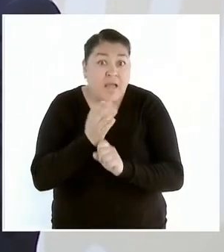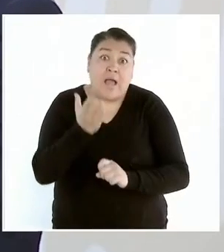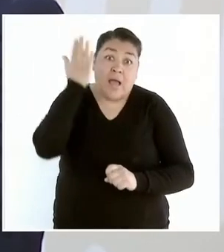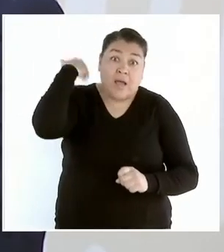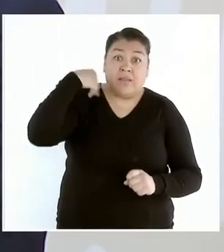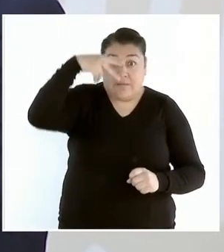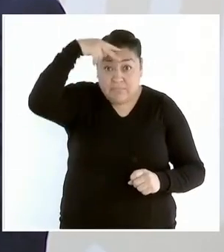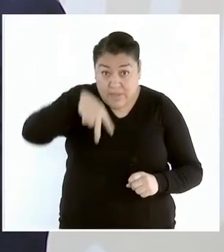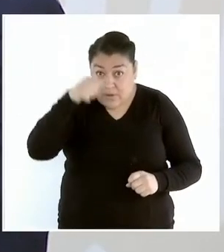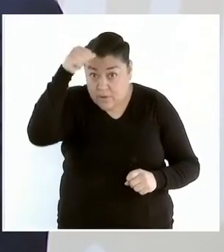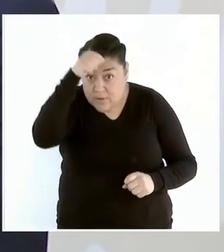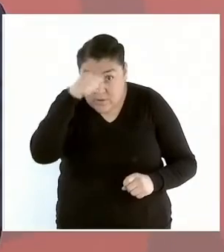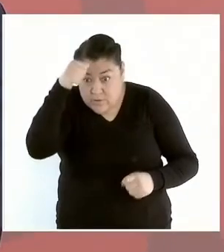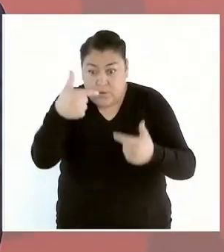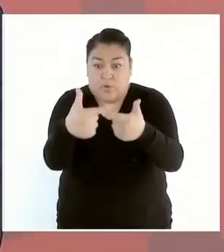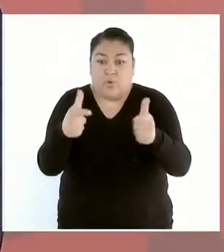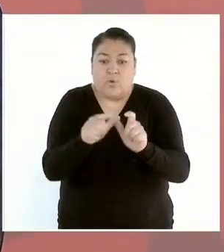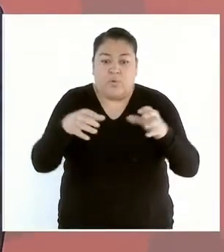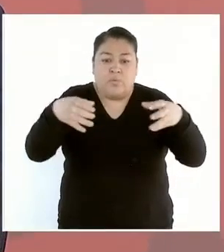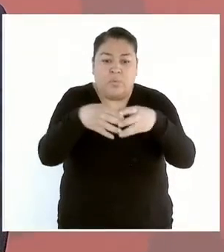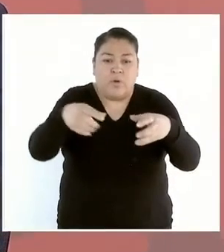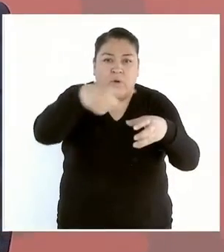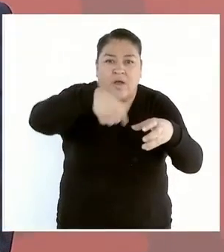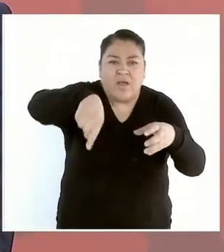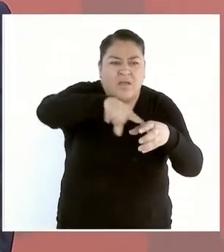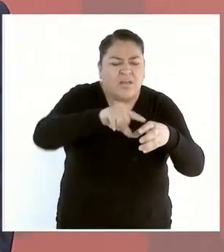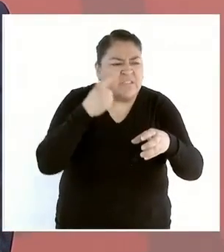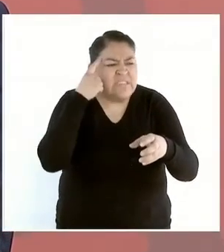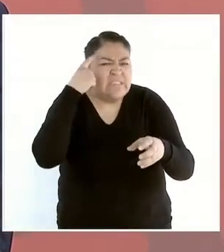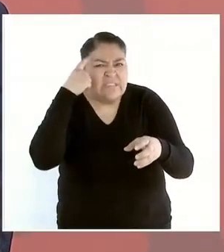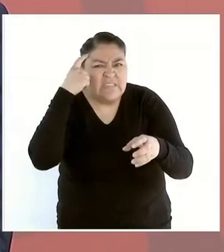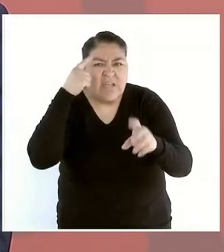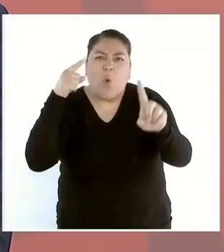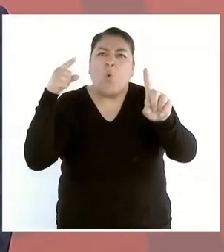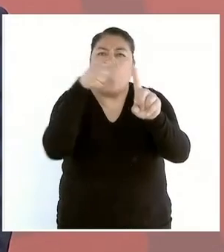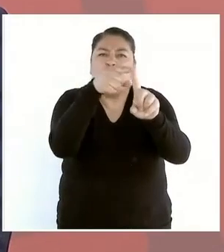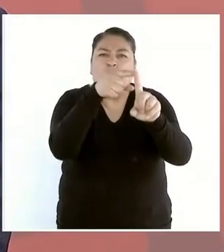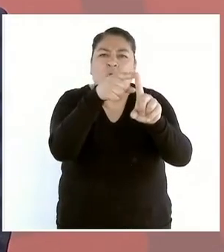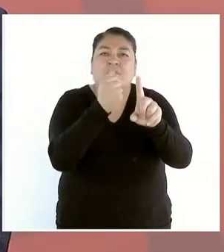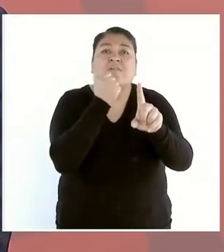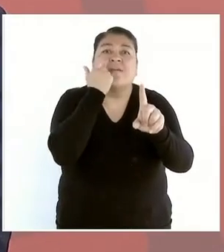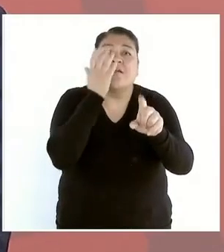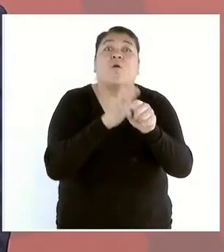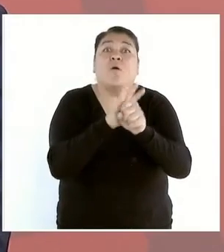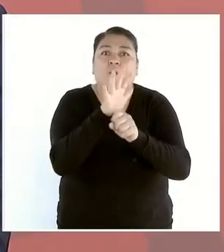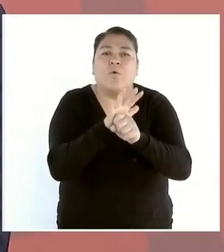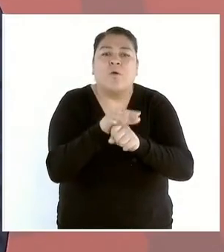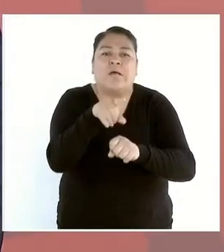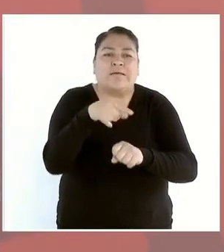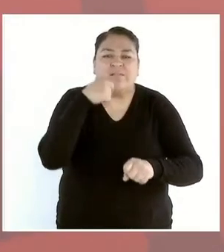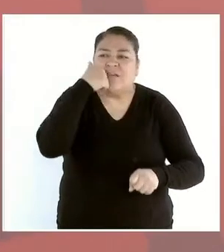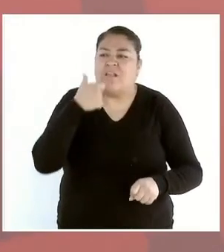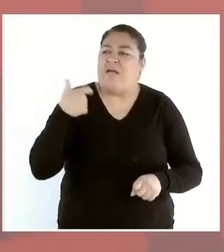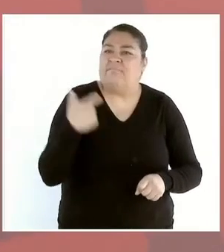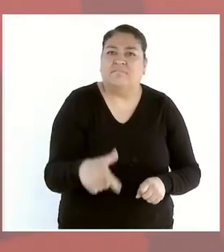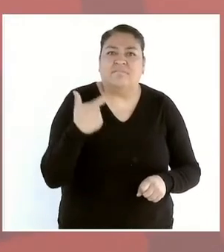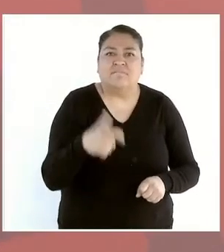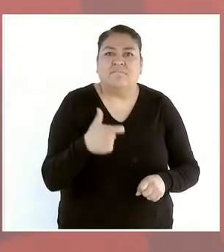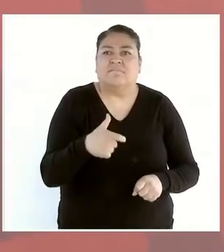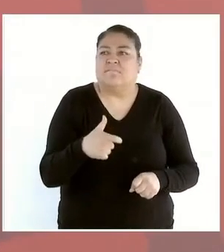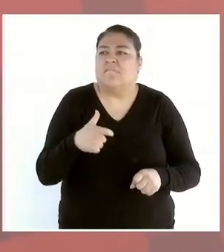estaba mucho más interesado por recobrar sus privilegios